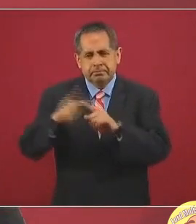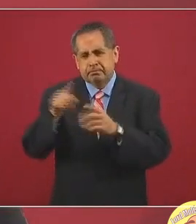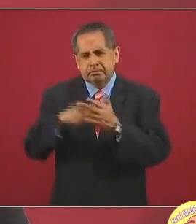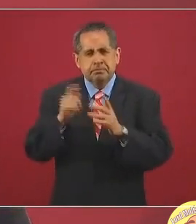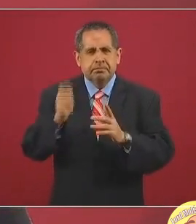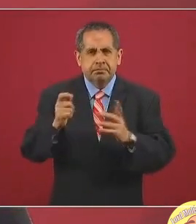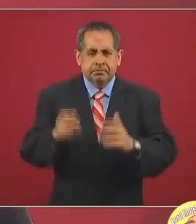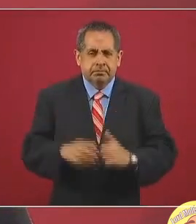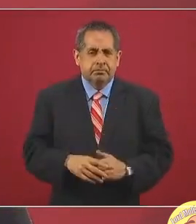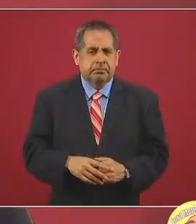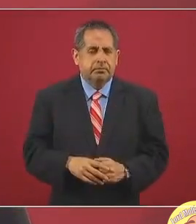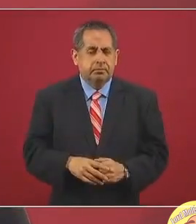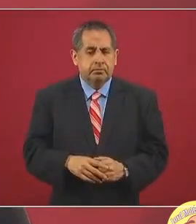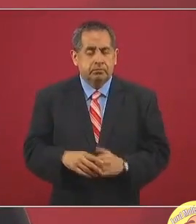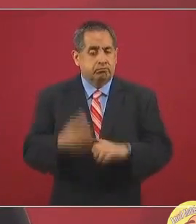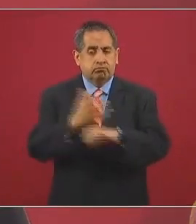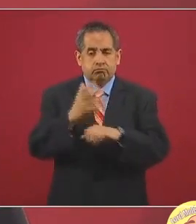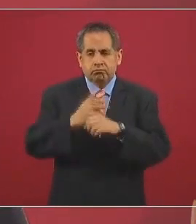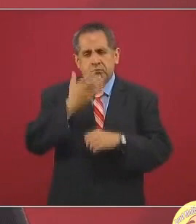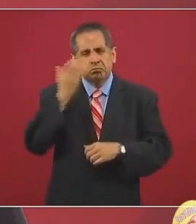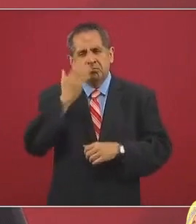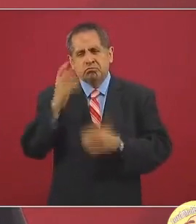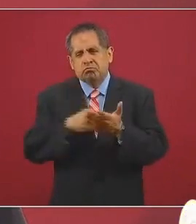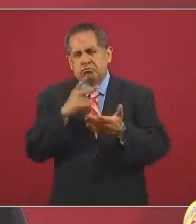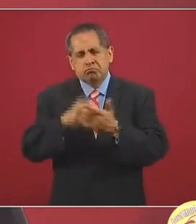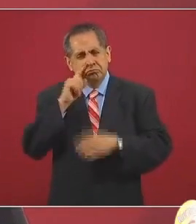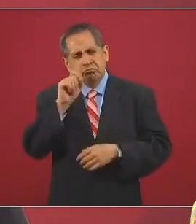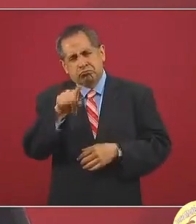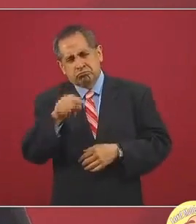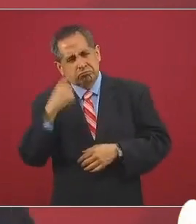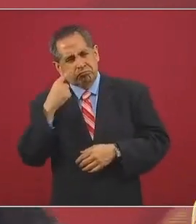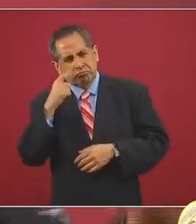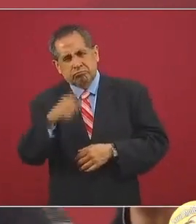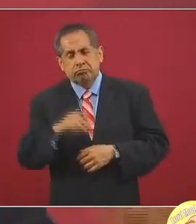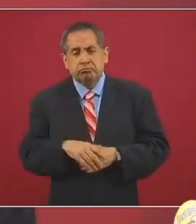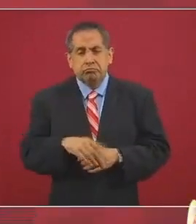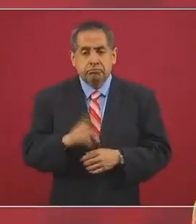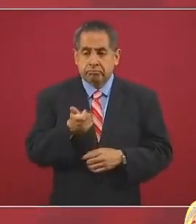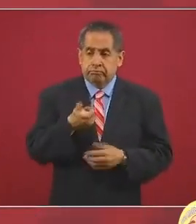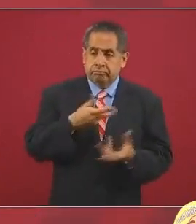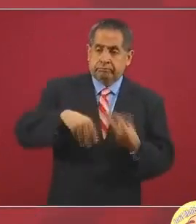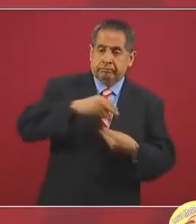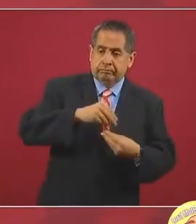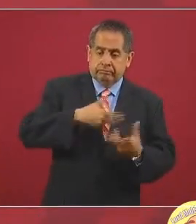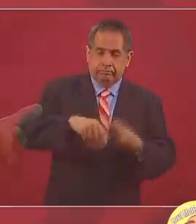¿no? En Estados Unidos lo practican mucho, la recuperación